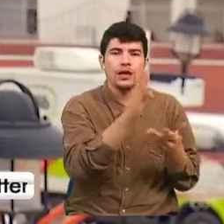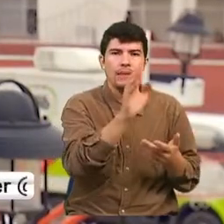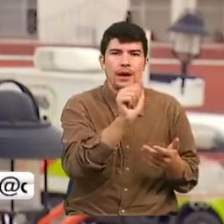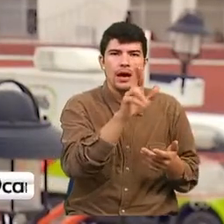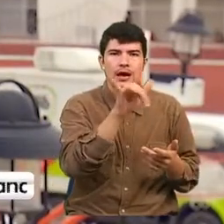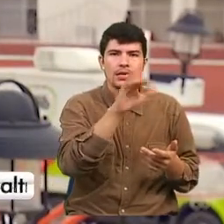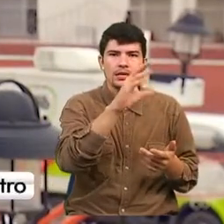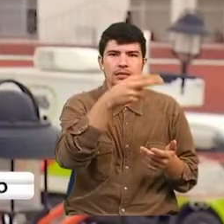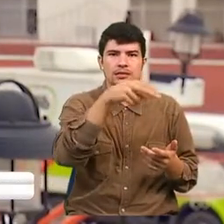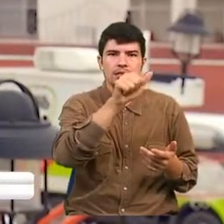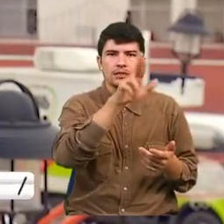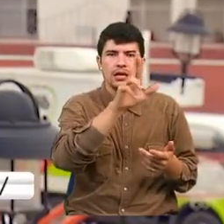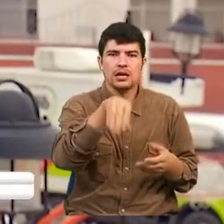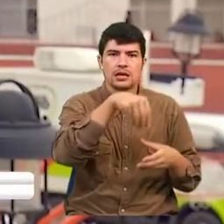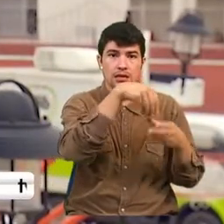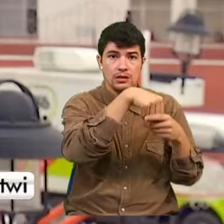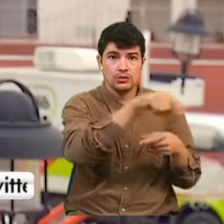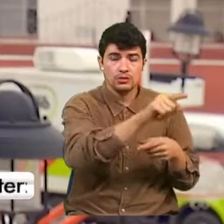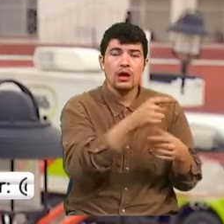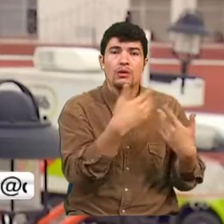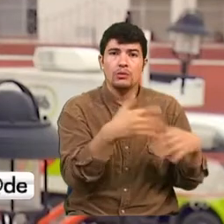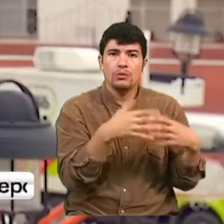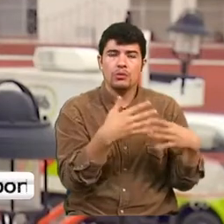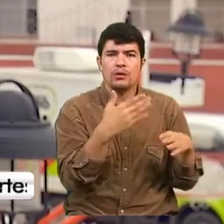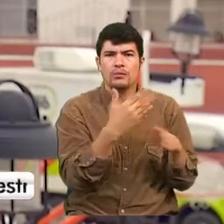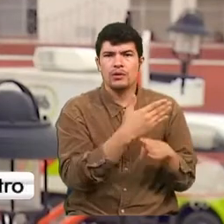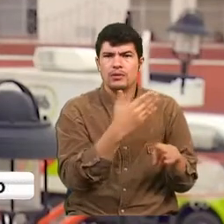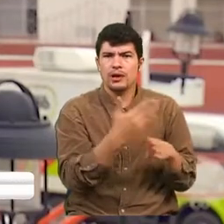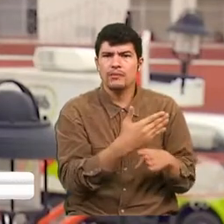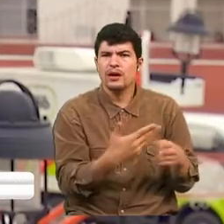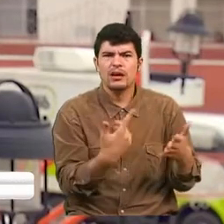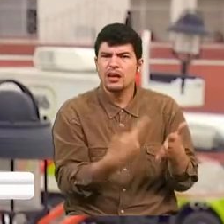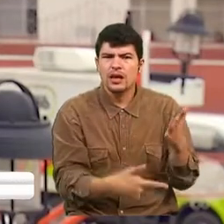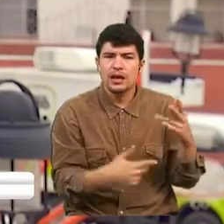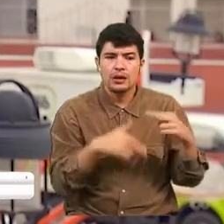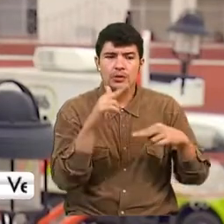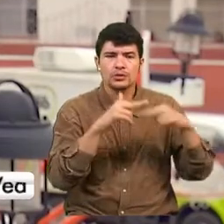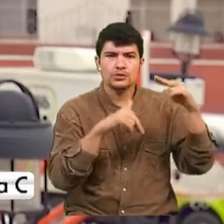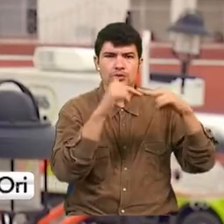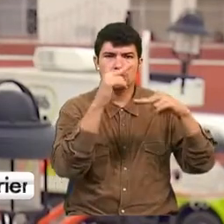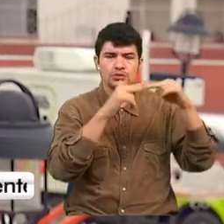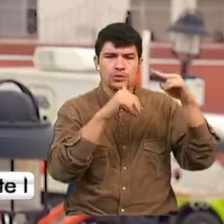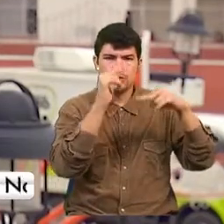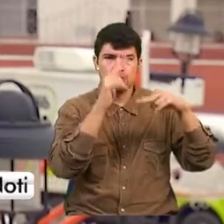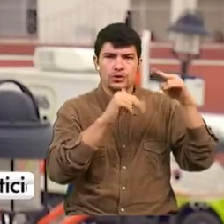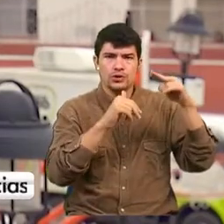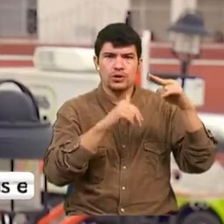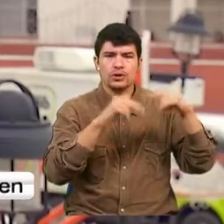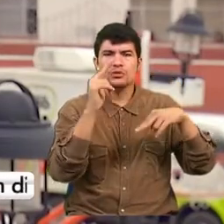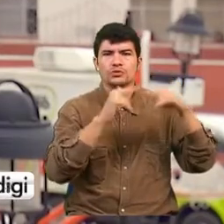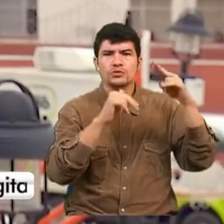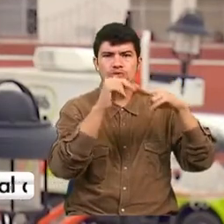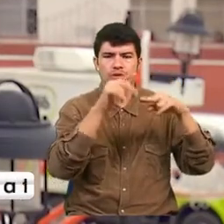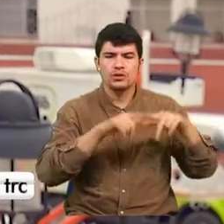por estos días se genera o se ha generado una importante polémica por la construcción de unas viviendas en un sitio considerado como patrimonio